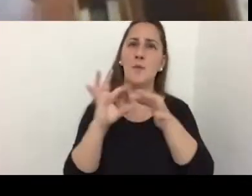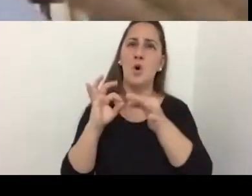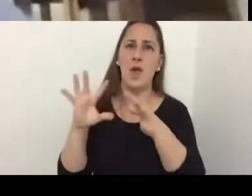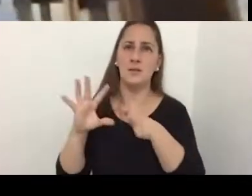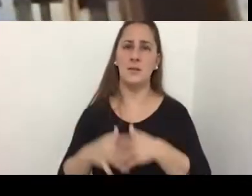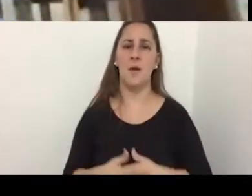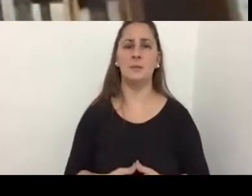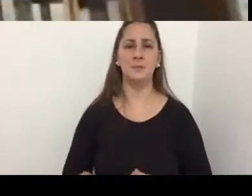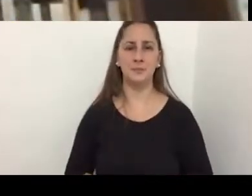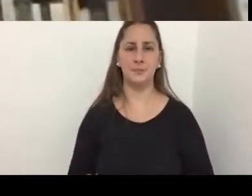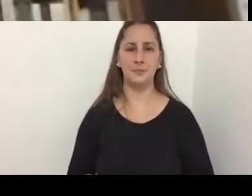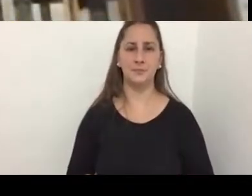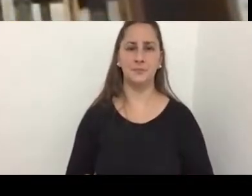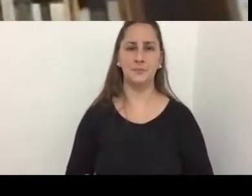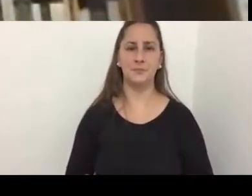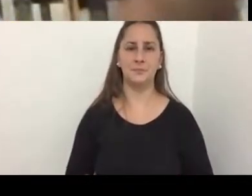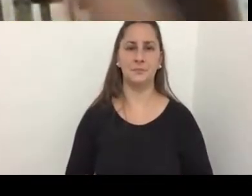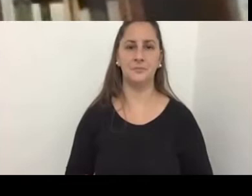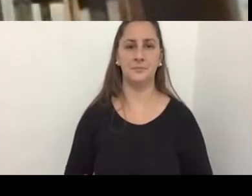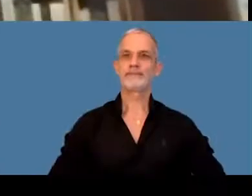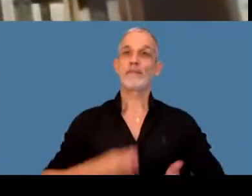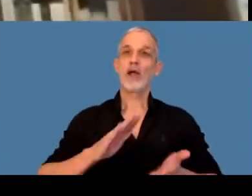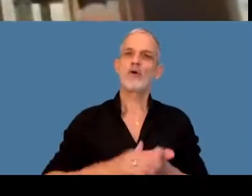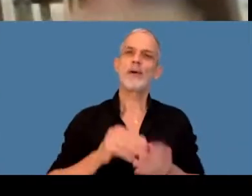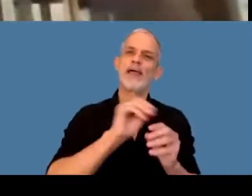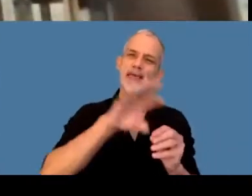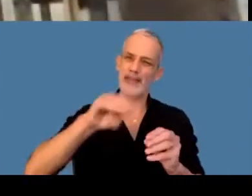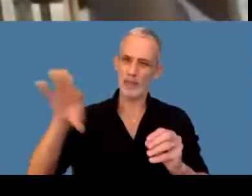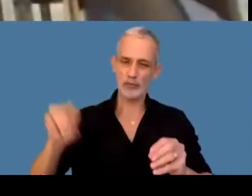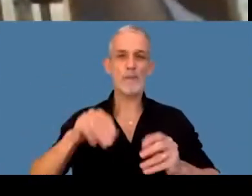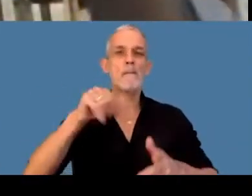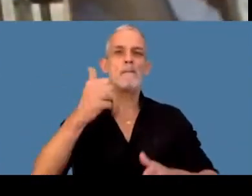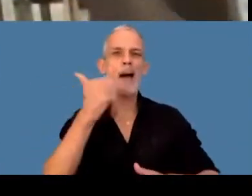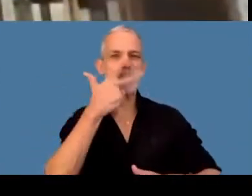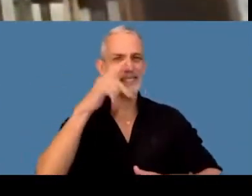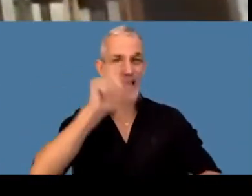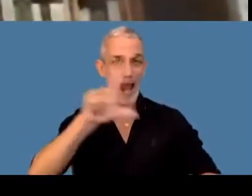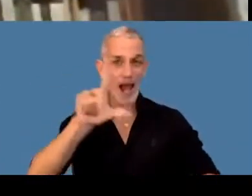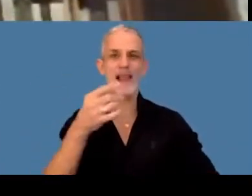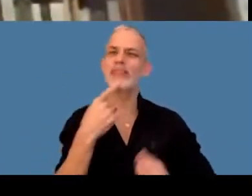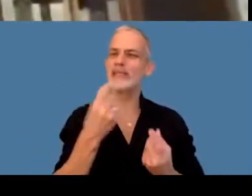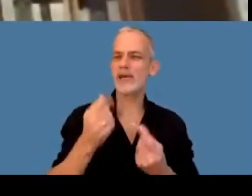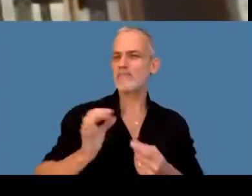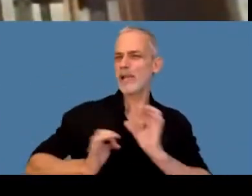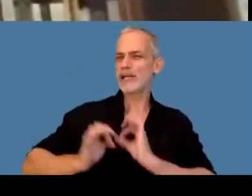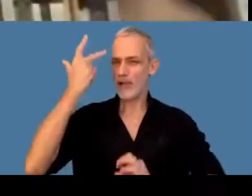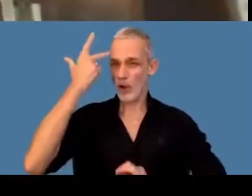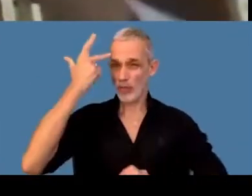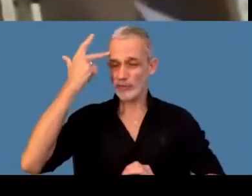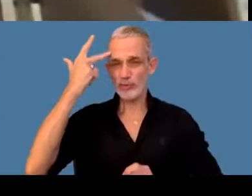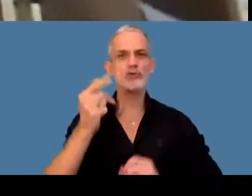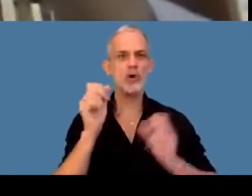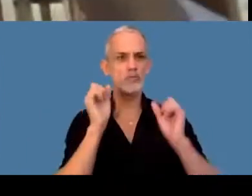sociedad en términos de distribución. De hecho, Marshall nos señalaba que el siglo XVIII fue el siglo de los derechos